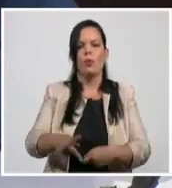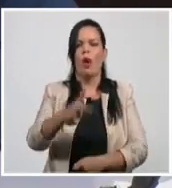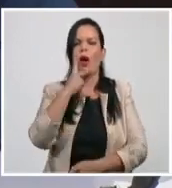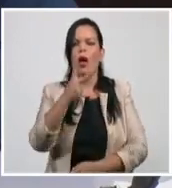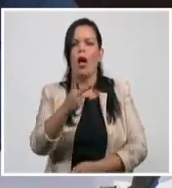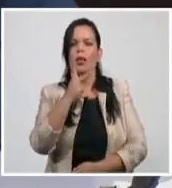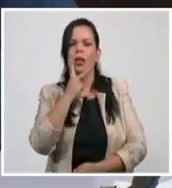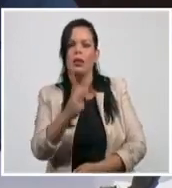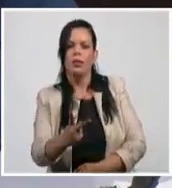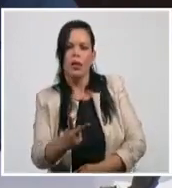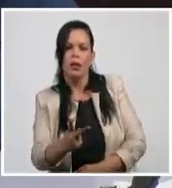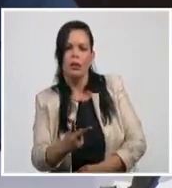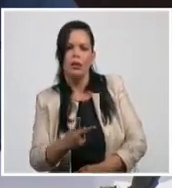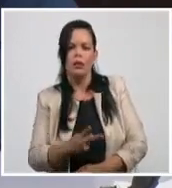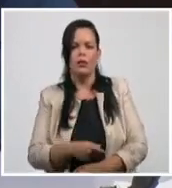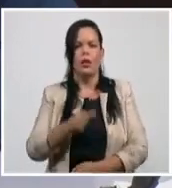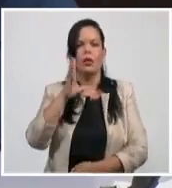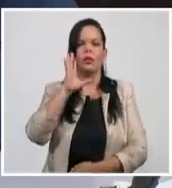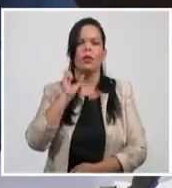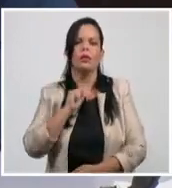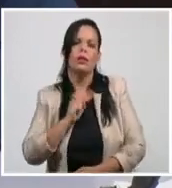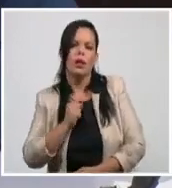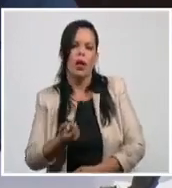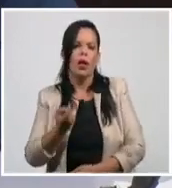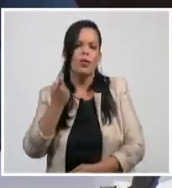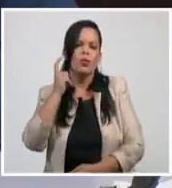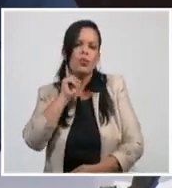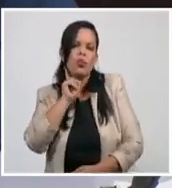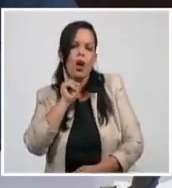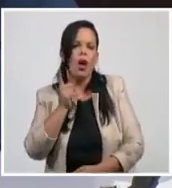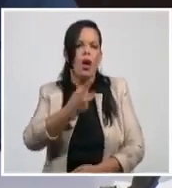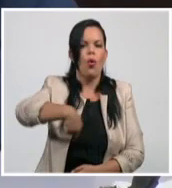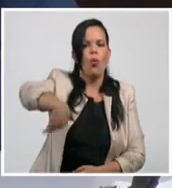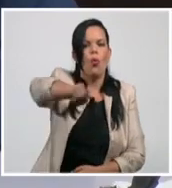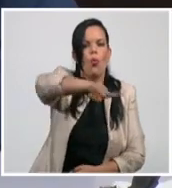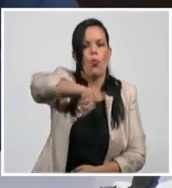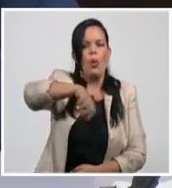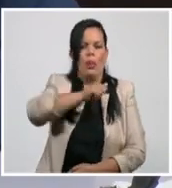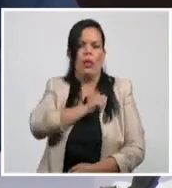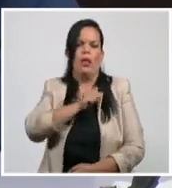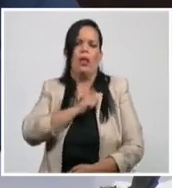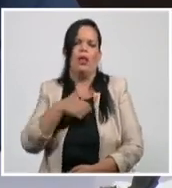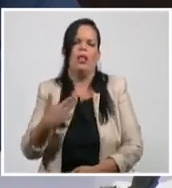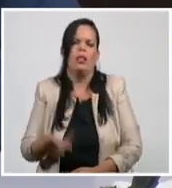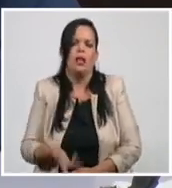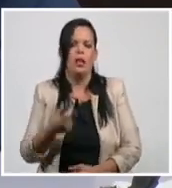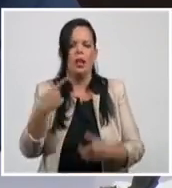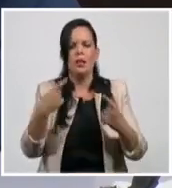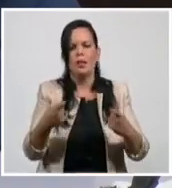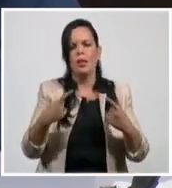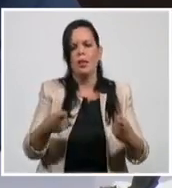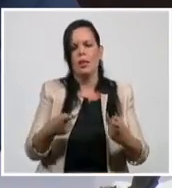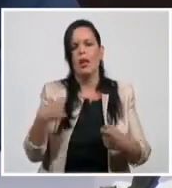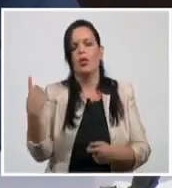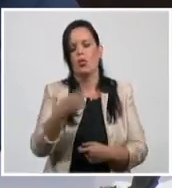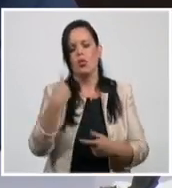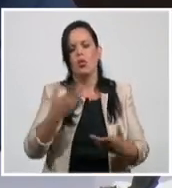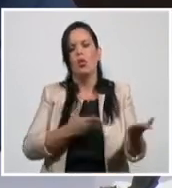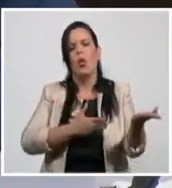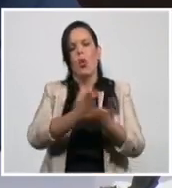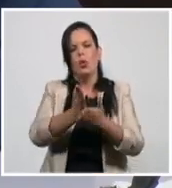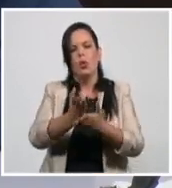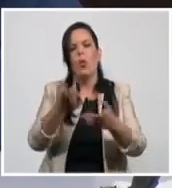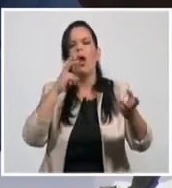la voz del pueblo, qué es lo que demanda el pueblo, y hay que ir creando, desarrollando, investigando, en